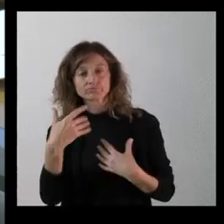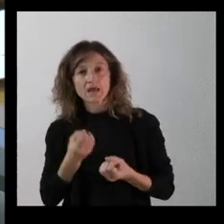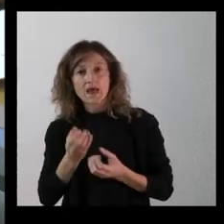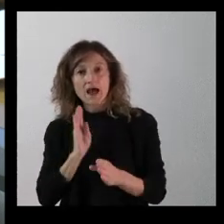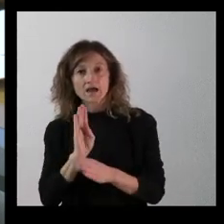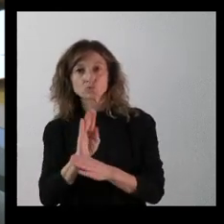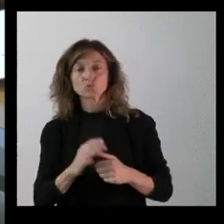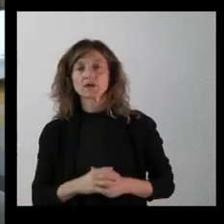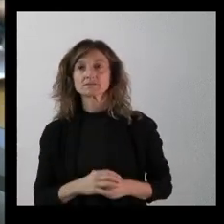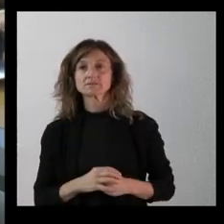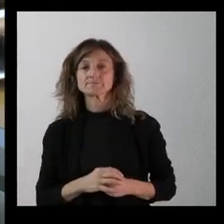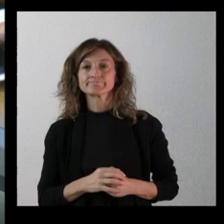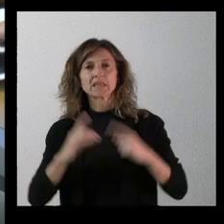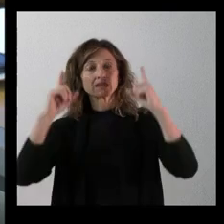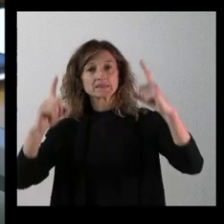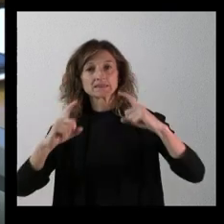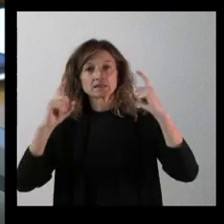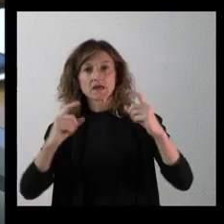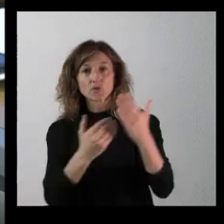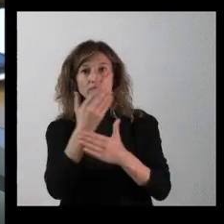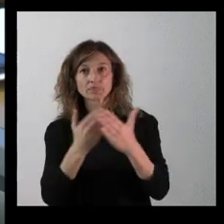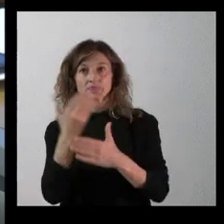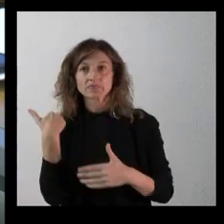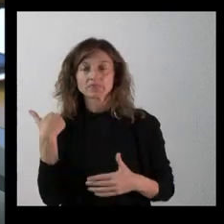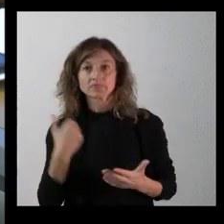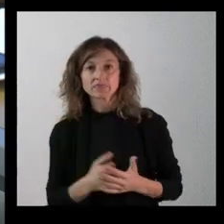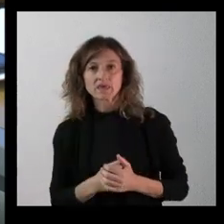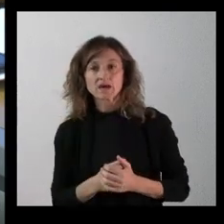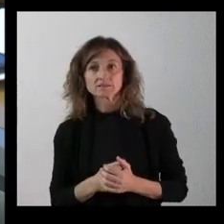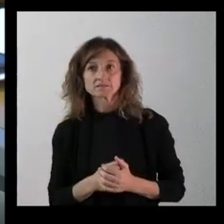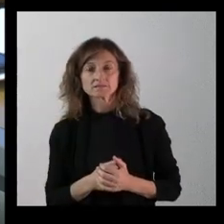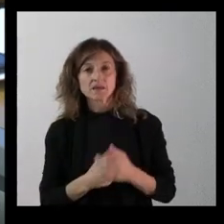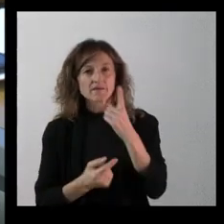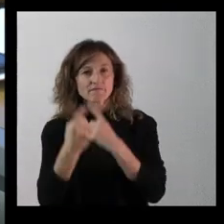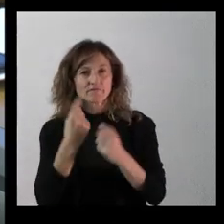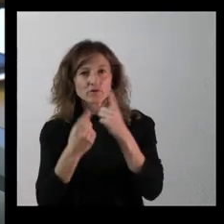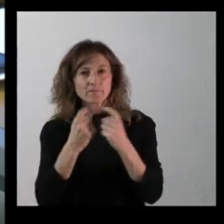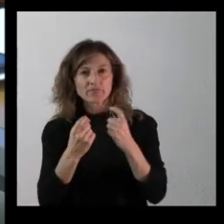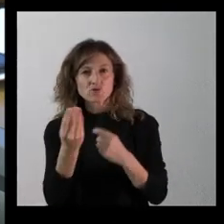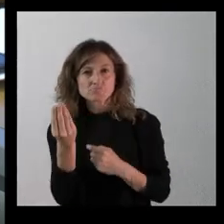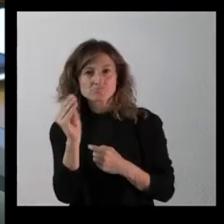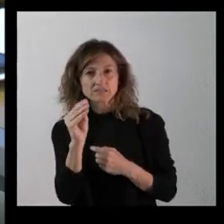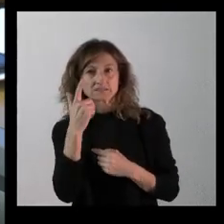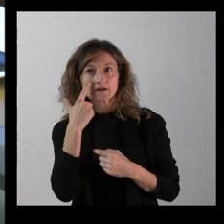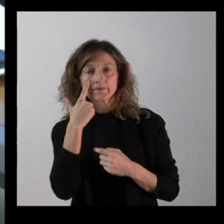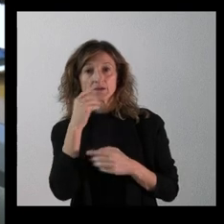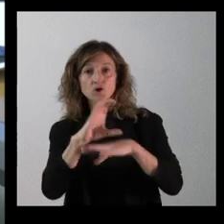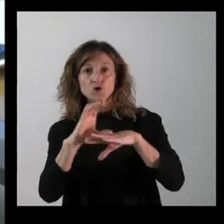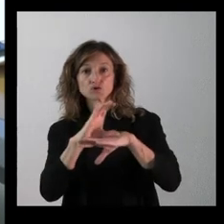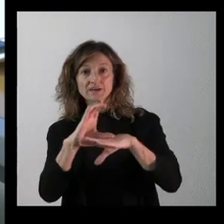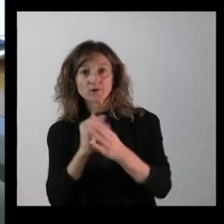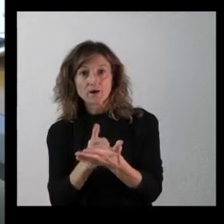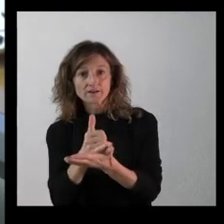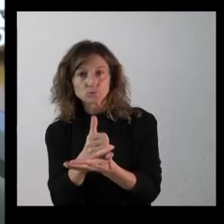bueno hemos intentado estos días ampliar un poquito esta información con el consejero de